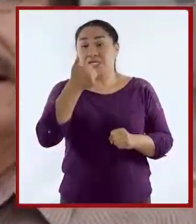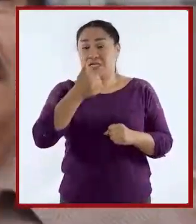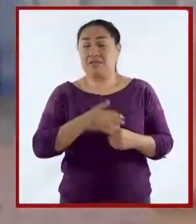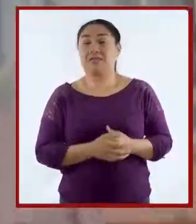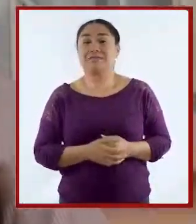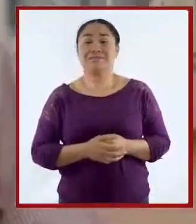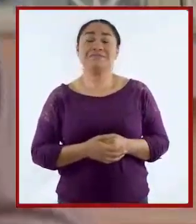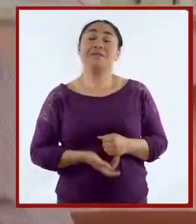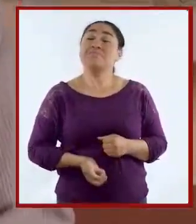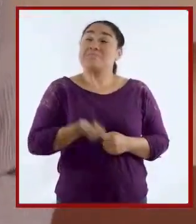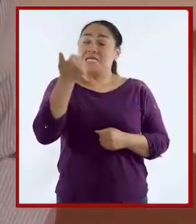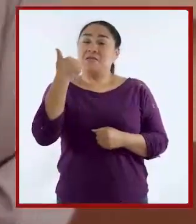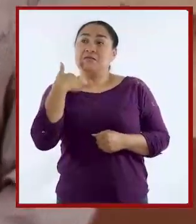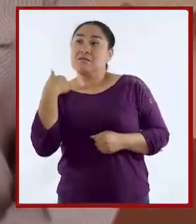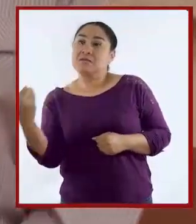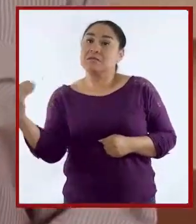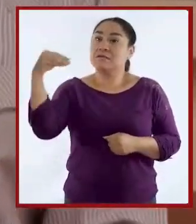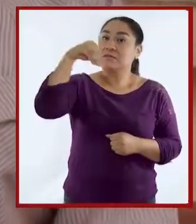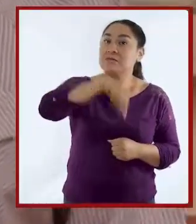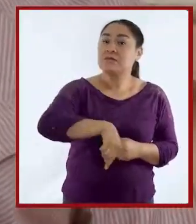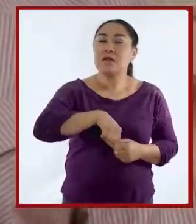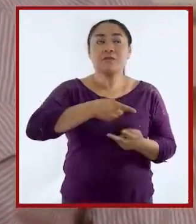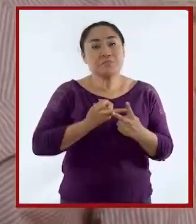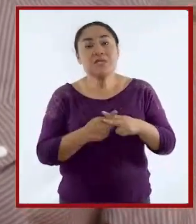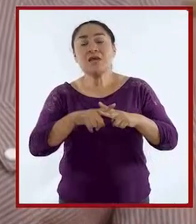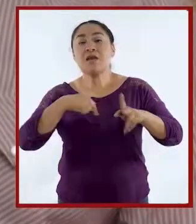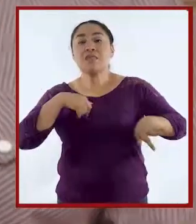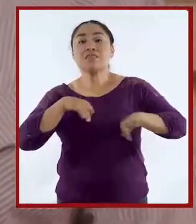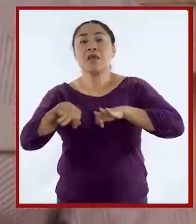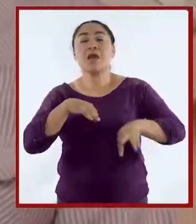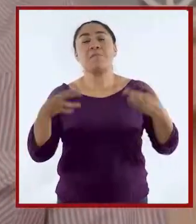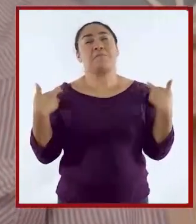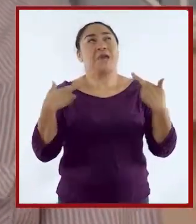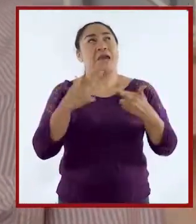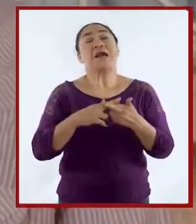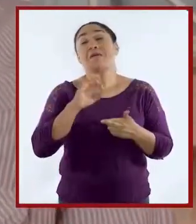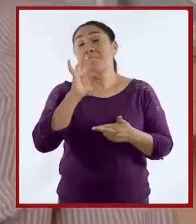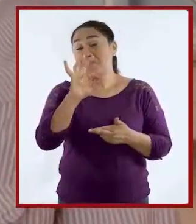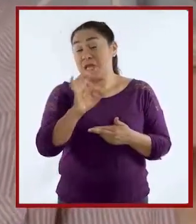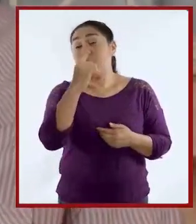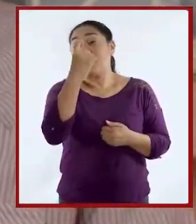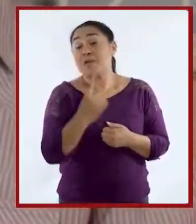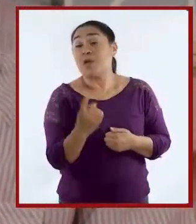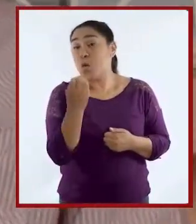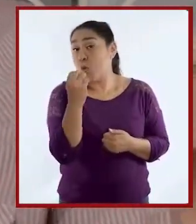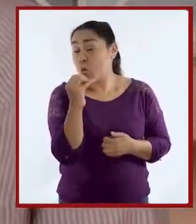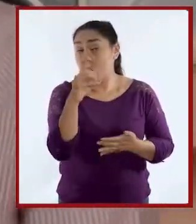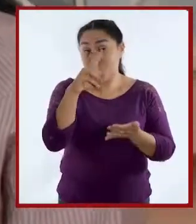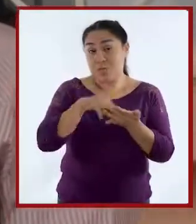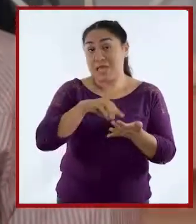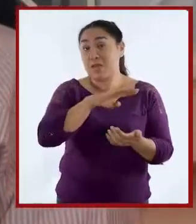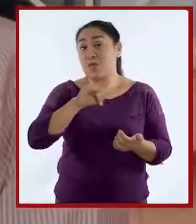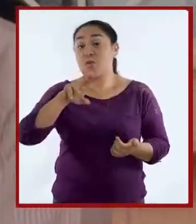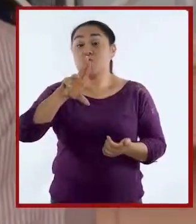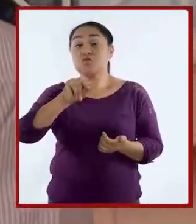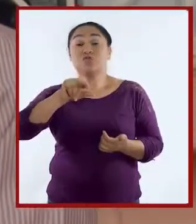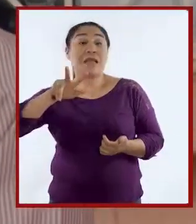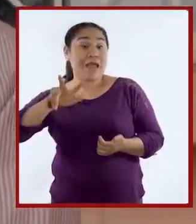primera vez llegué como maestro, pues un primero de octubre